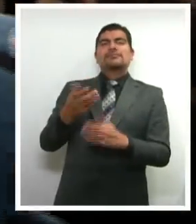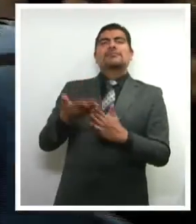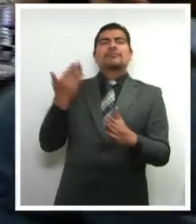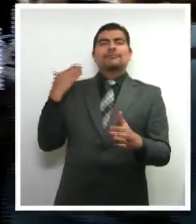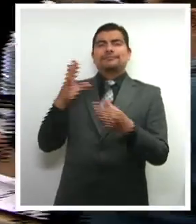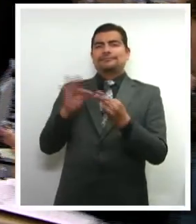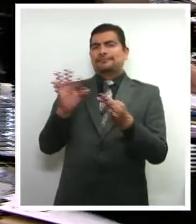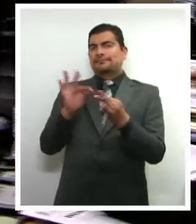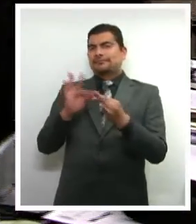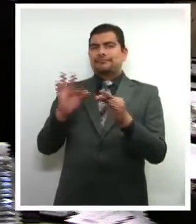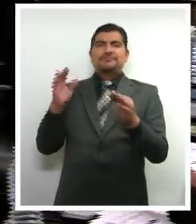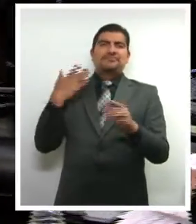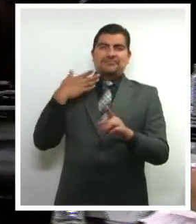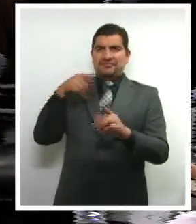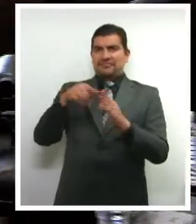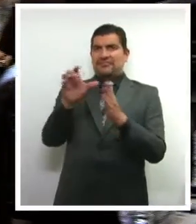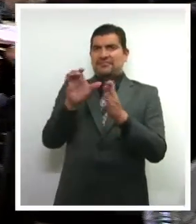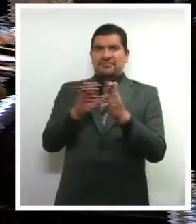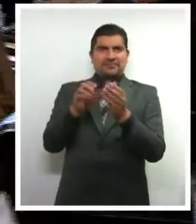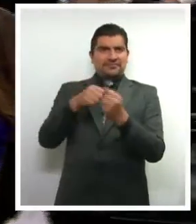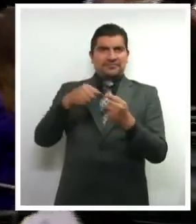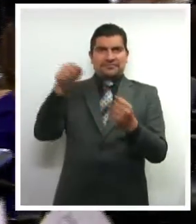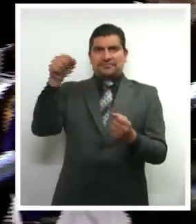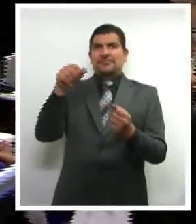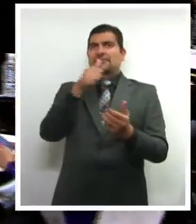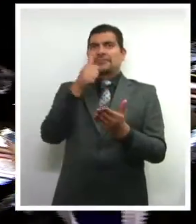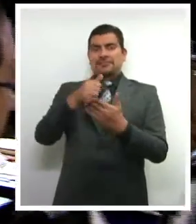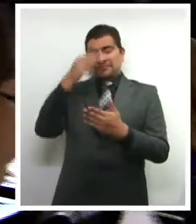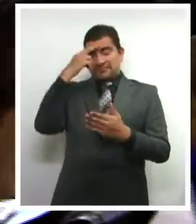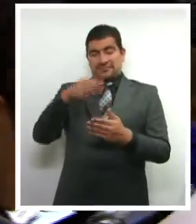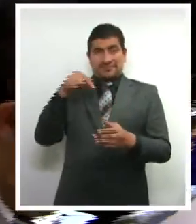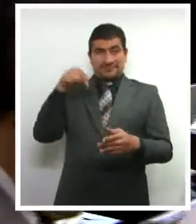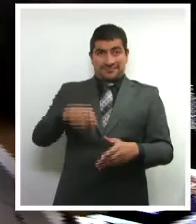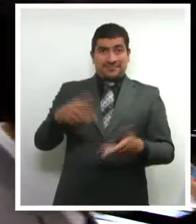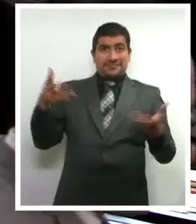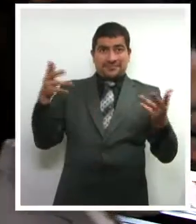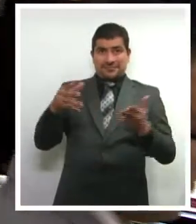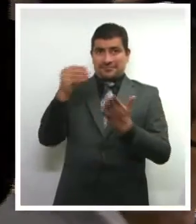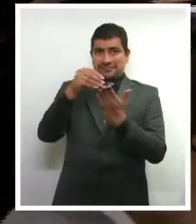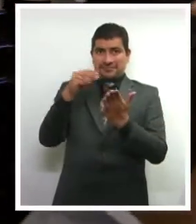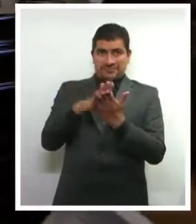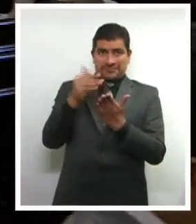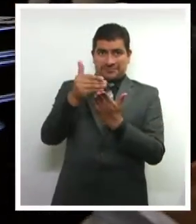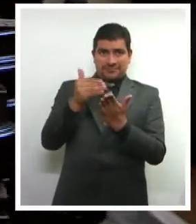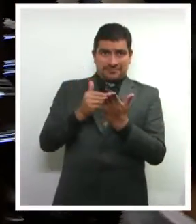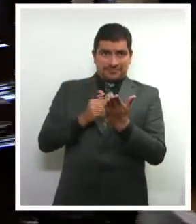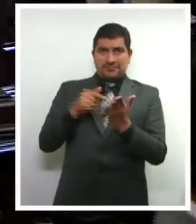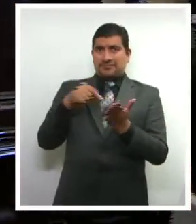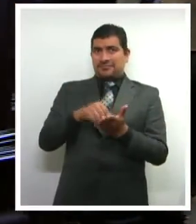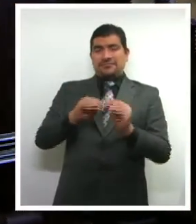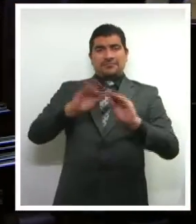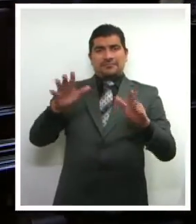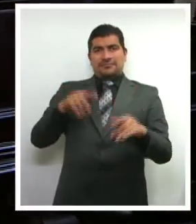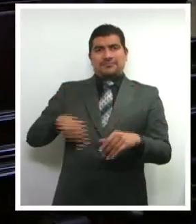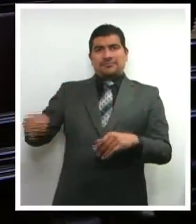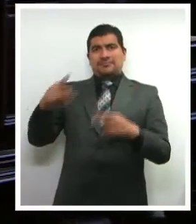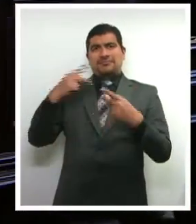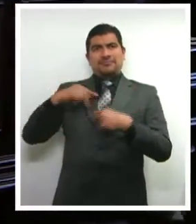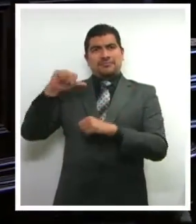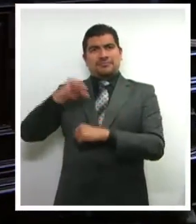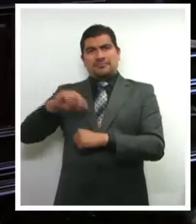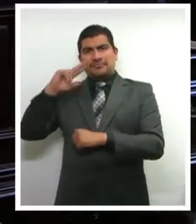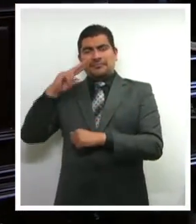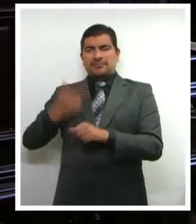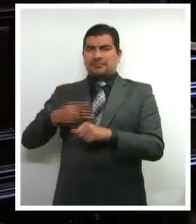resulta fundamental que en la Constitución de la Ciudad de México se reconozca de manera expresa a las autoridades